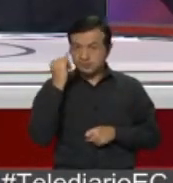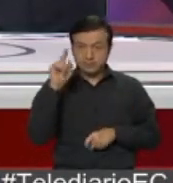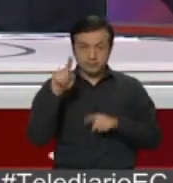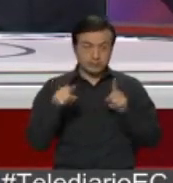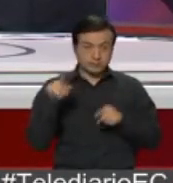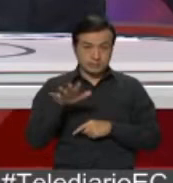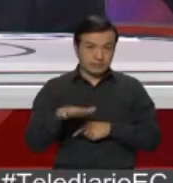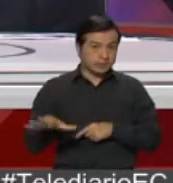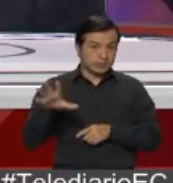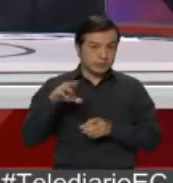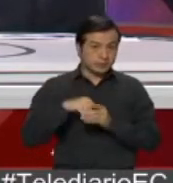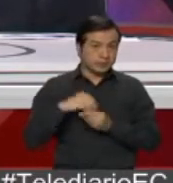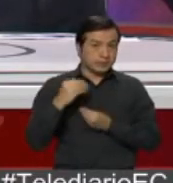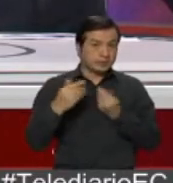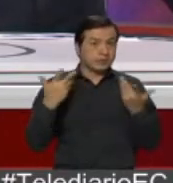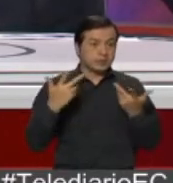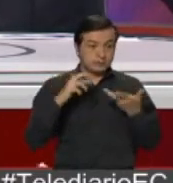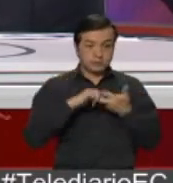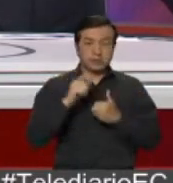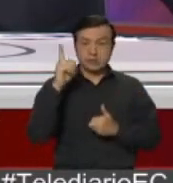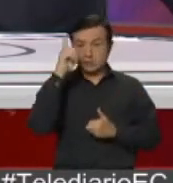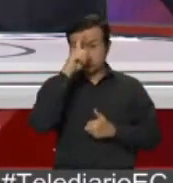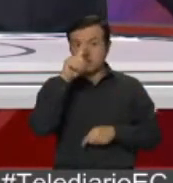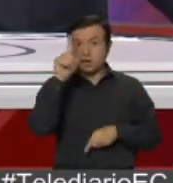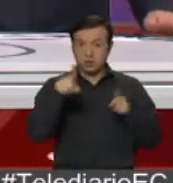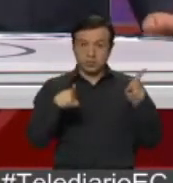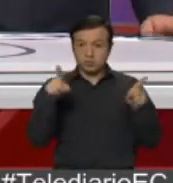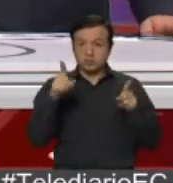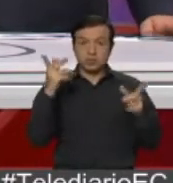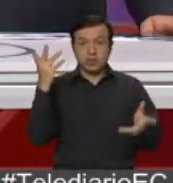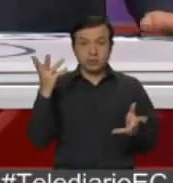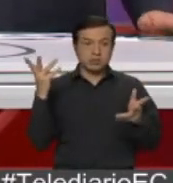casos, puedan estar en riesgo incluso de desaparecer?